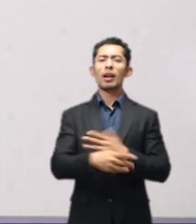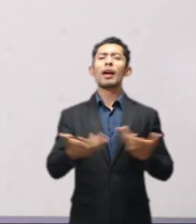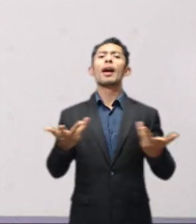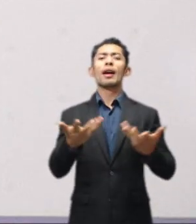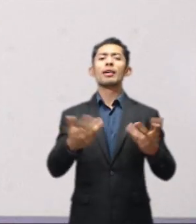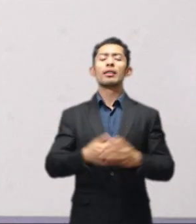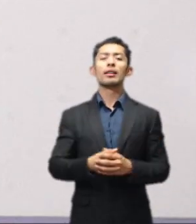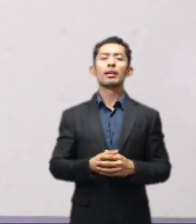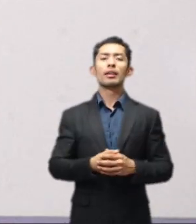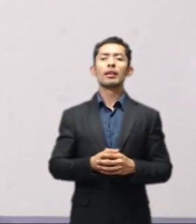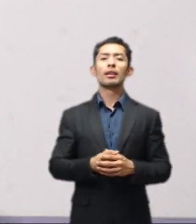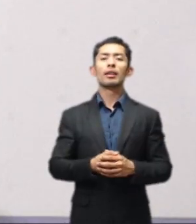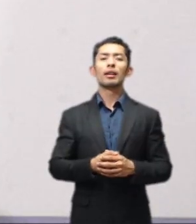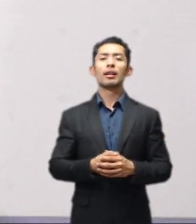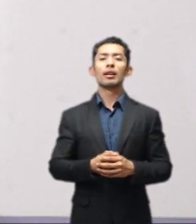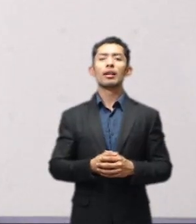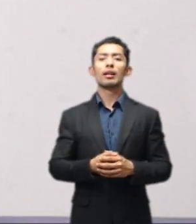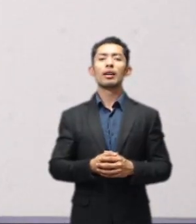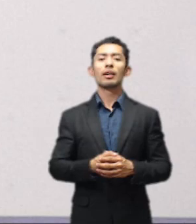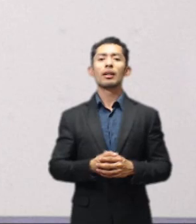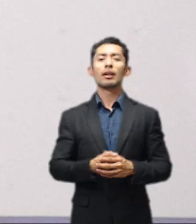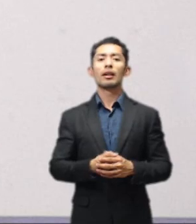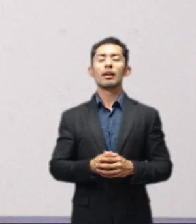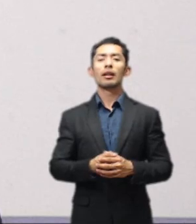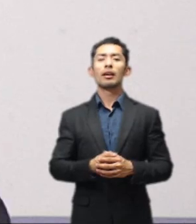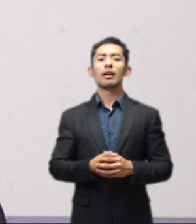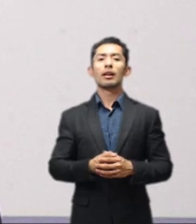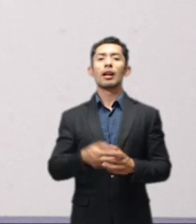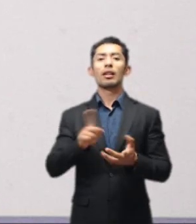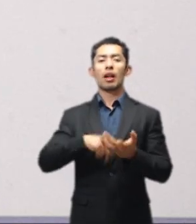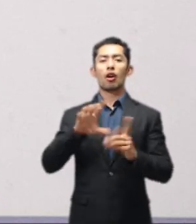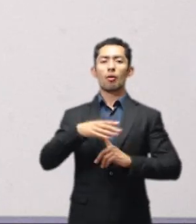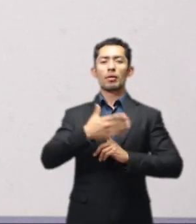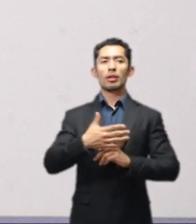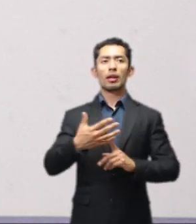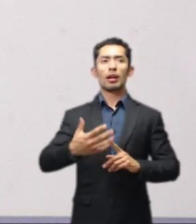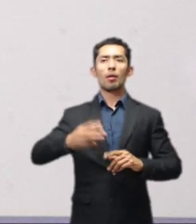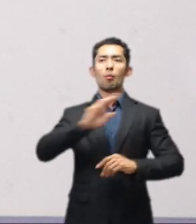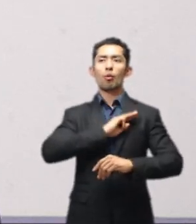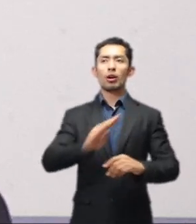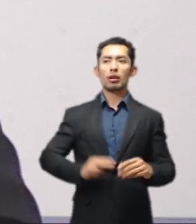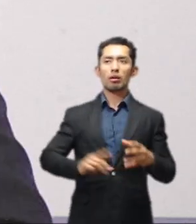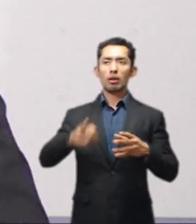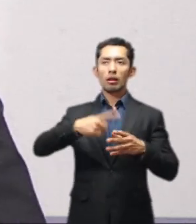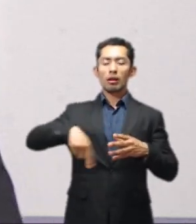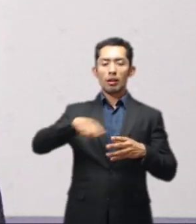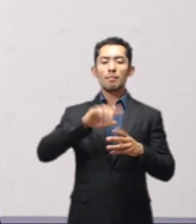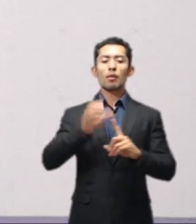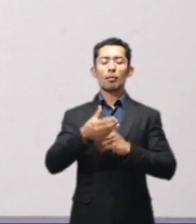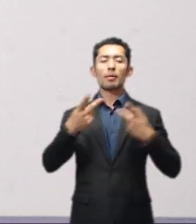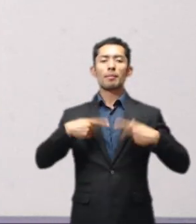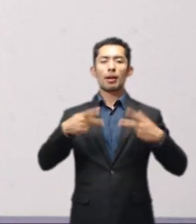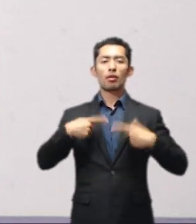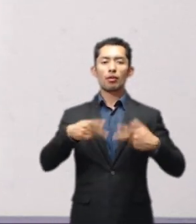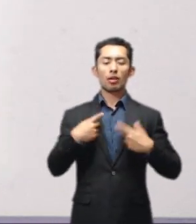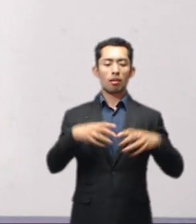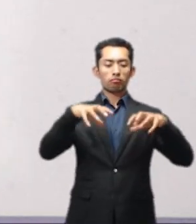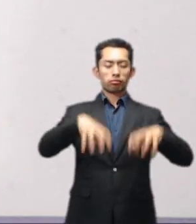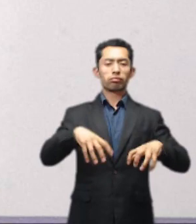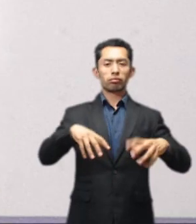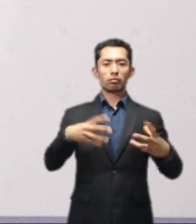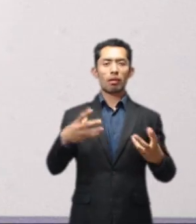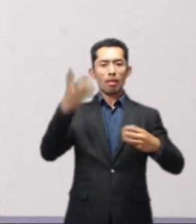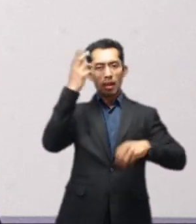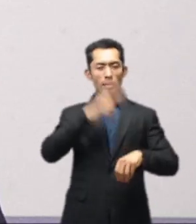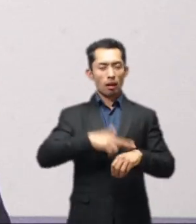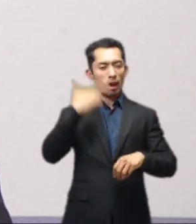es la la es integrar un comité entre asamblea municipal y también con un comité ciudadano que se pueda estar revisando a las